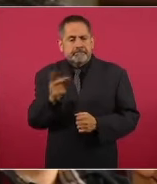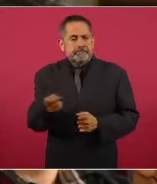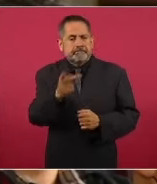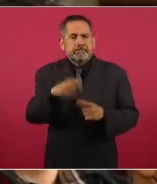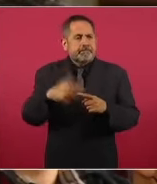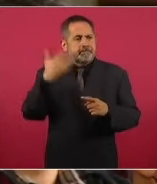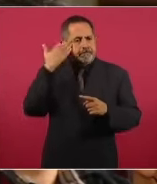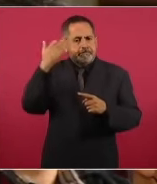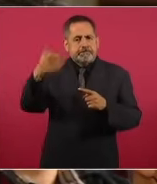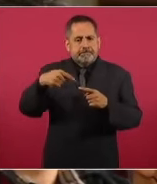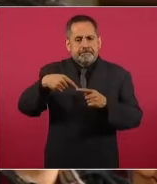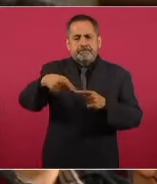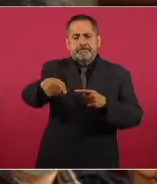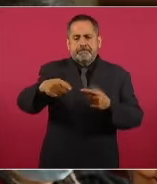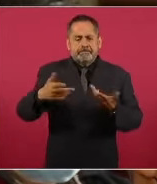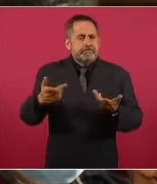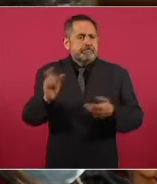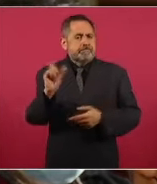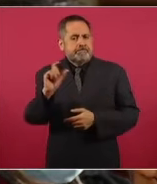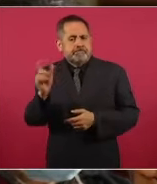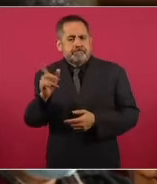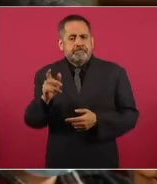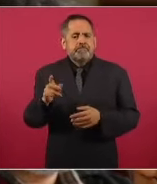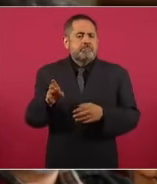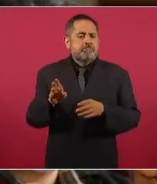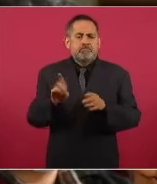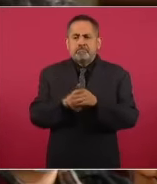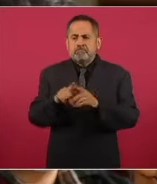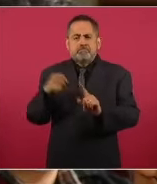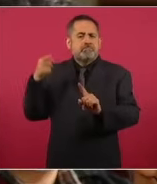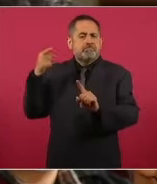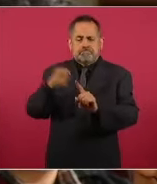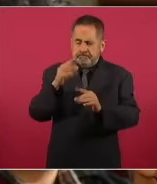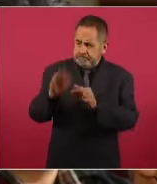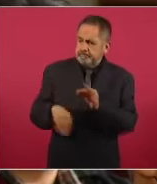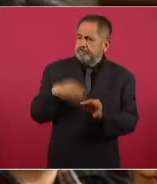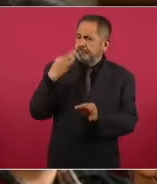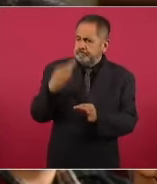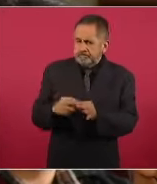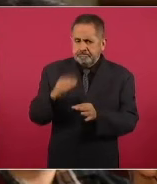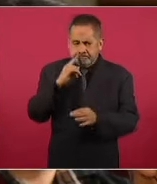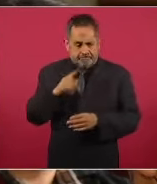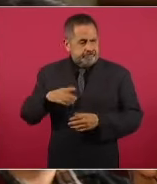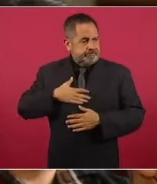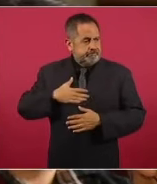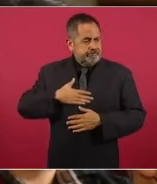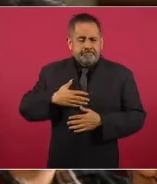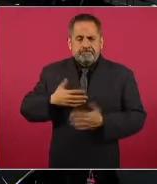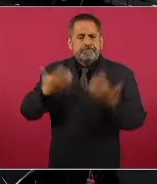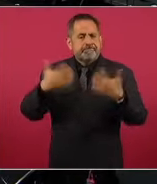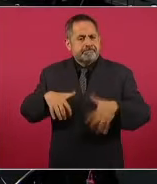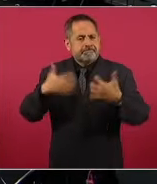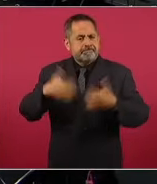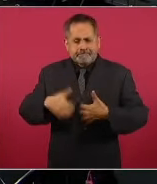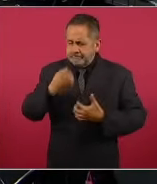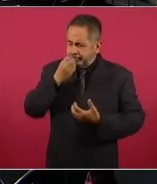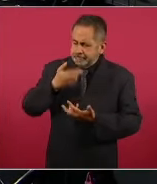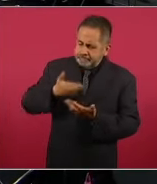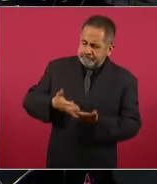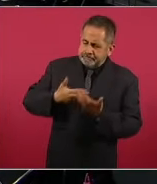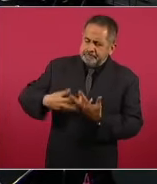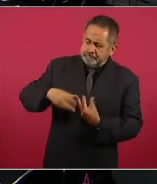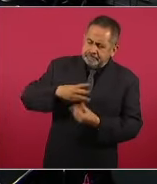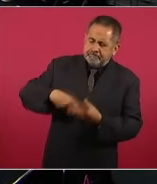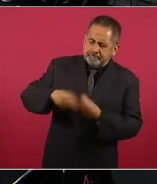¿cuánto tiempo tiene proyectado que pudiera alcanzarse este objetivo de la autosuficiencia alimentaria? Bueno,